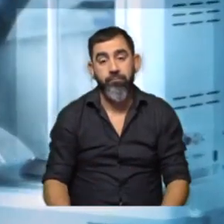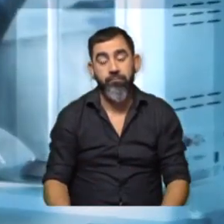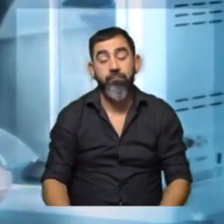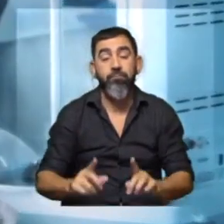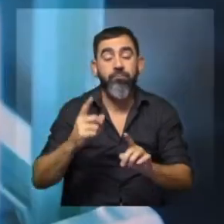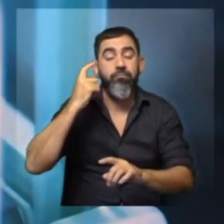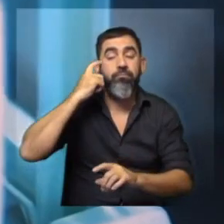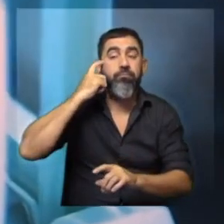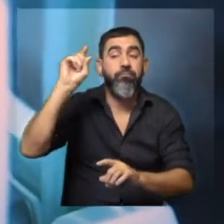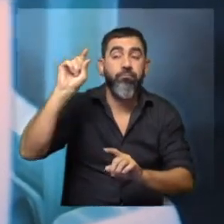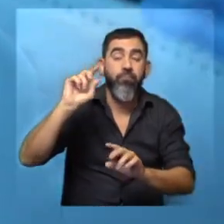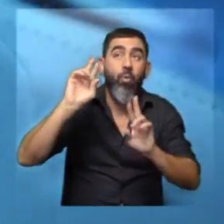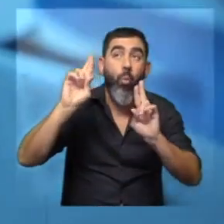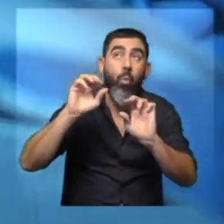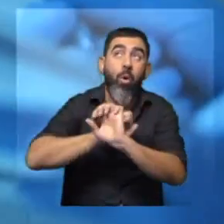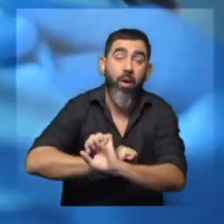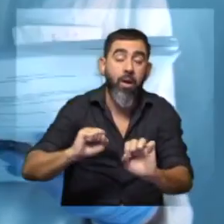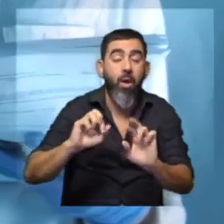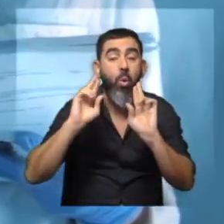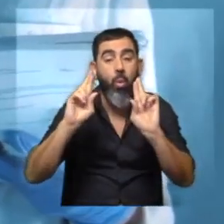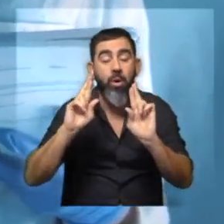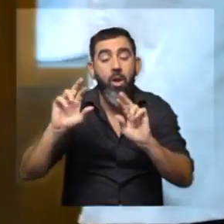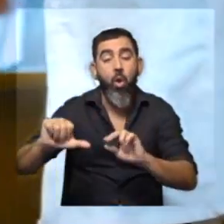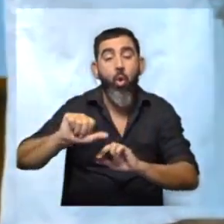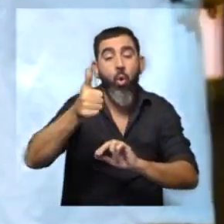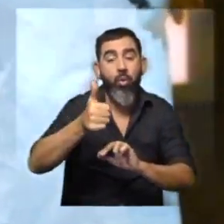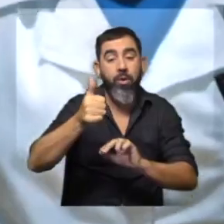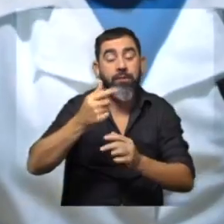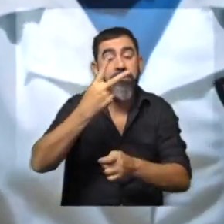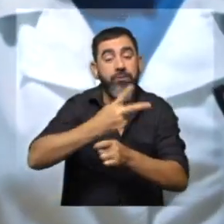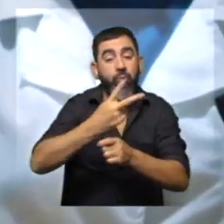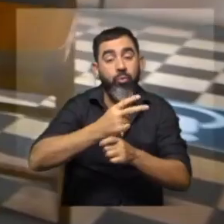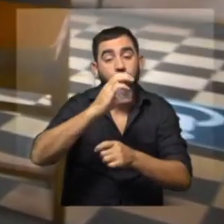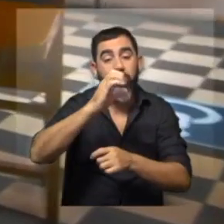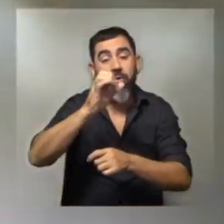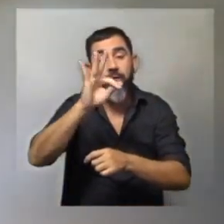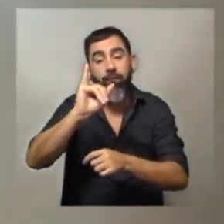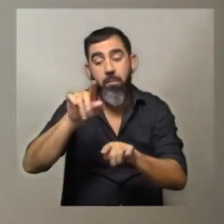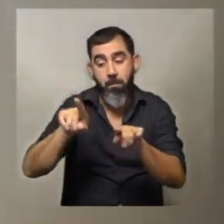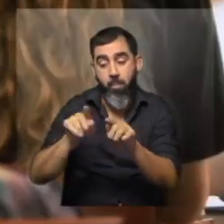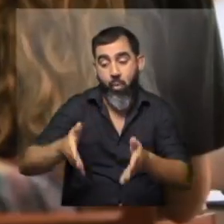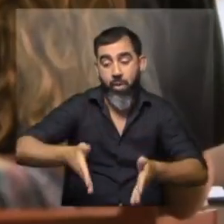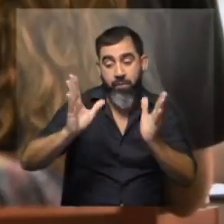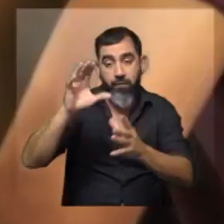idea que estaría muy bien que se pudiera concretar, lograr incluso un segundo CEFI en este mismo edificio.